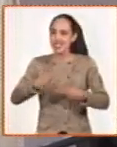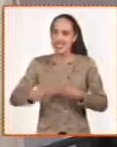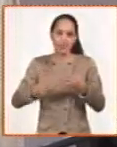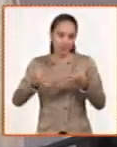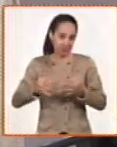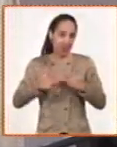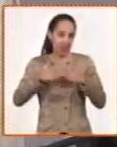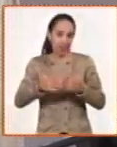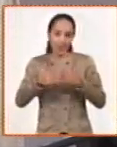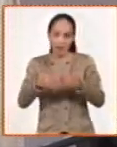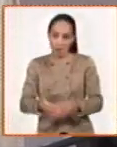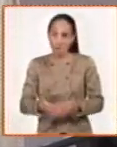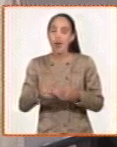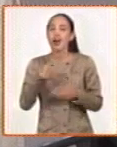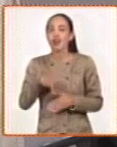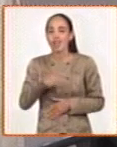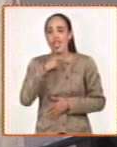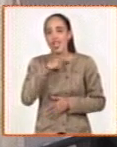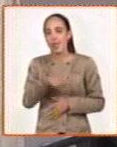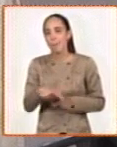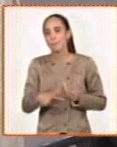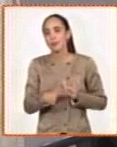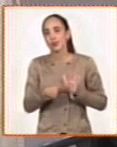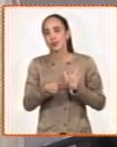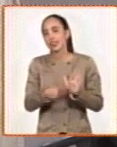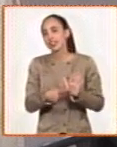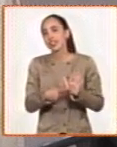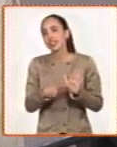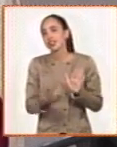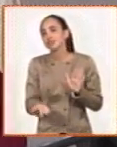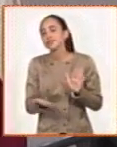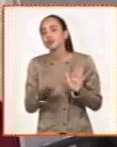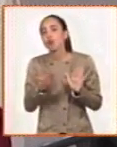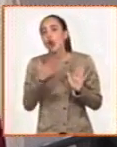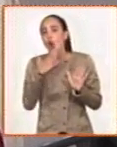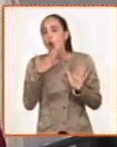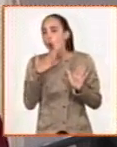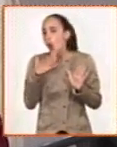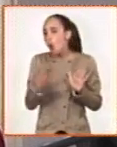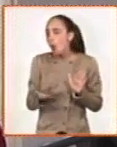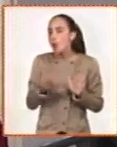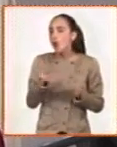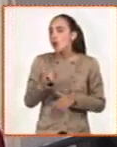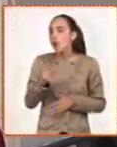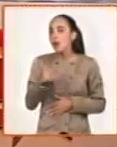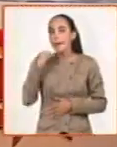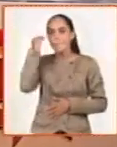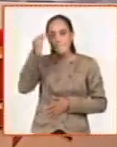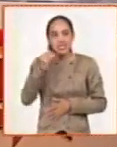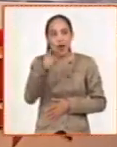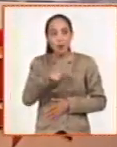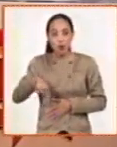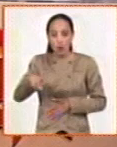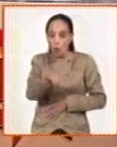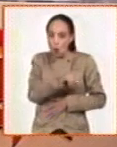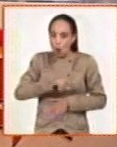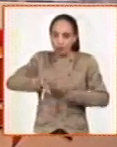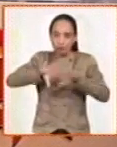un ejemplo de cómo nos pensamos también como nación